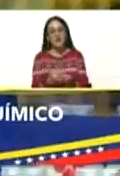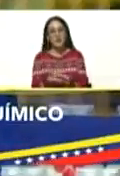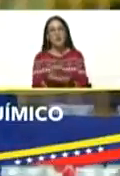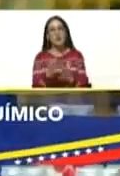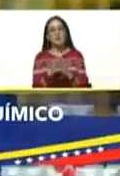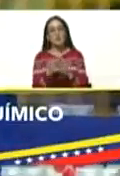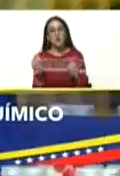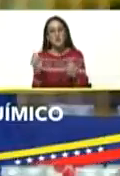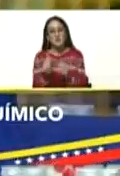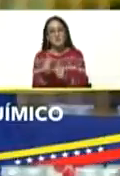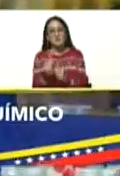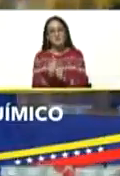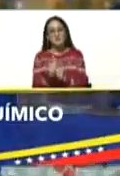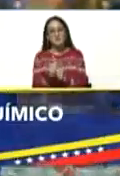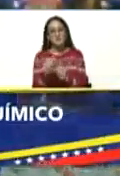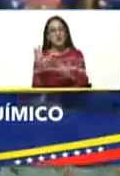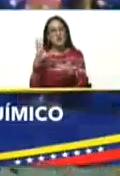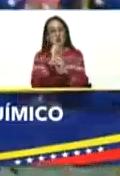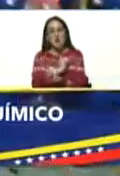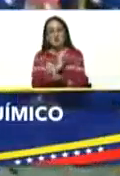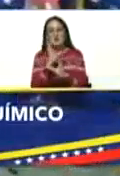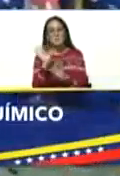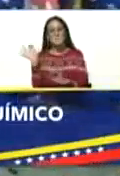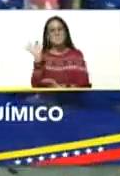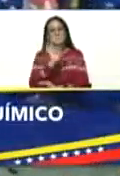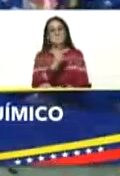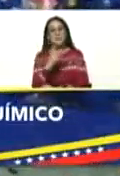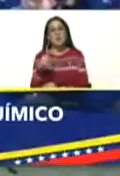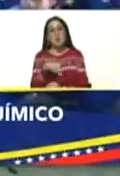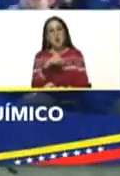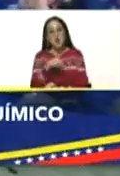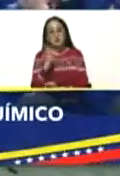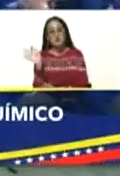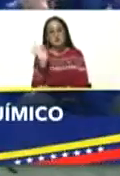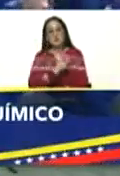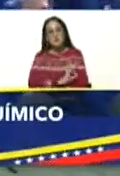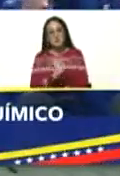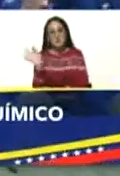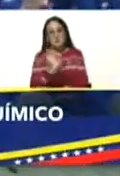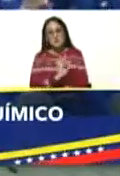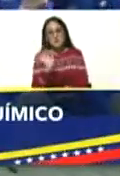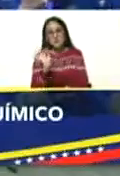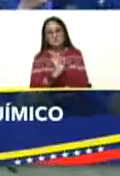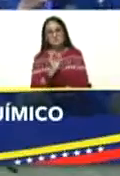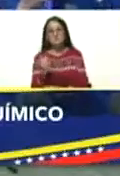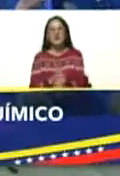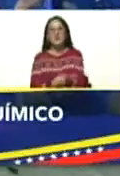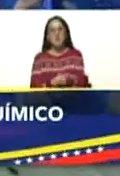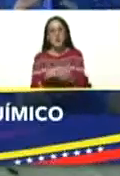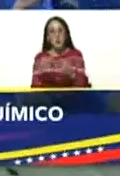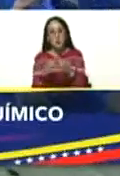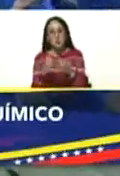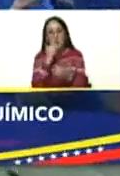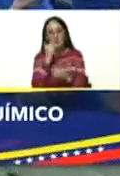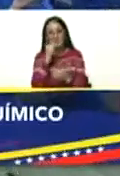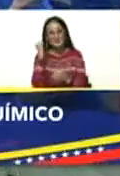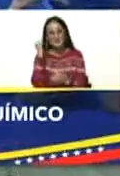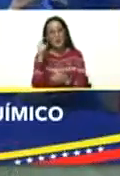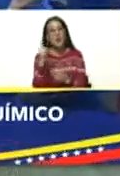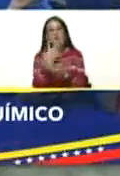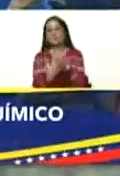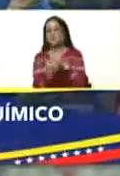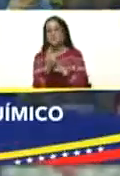el acompañamiento de día, de noche, las 24 horas. A los hermanos del sindicato, que somos un solo equipo